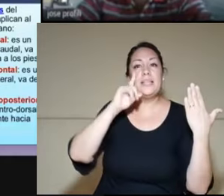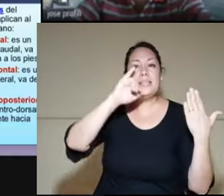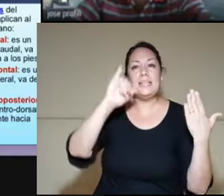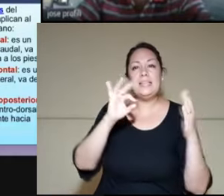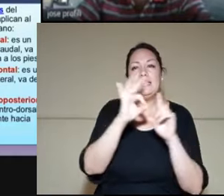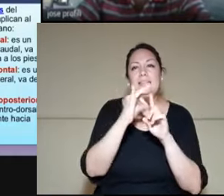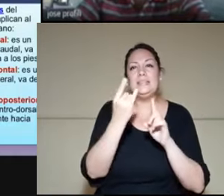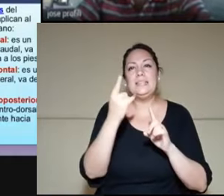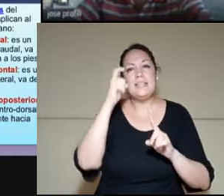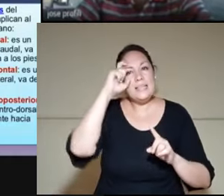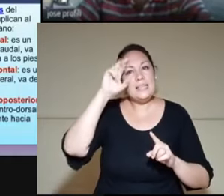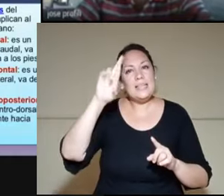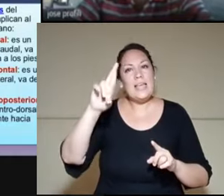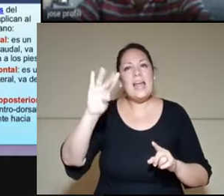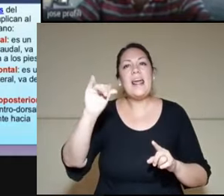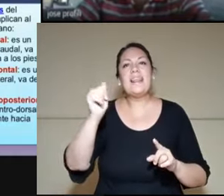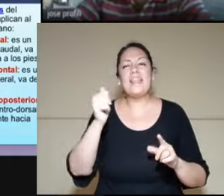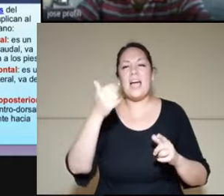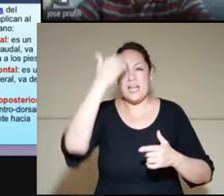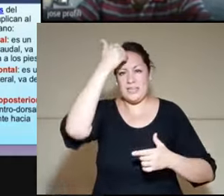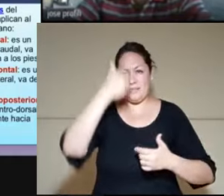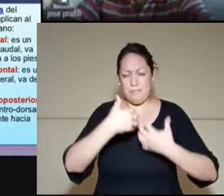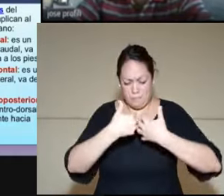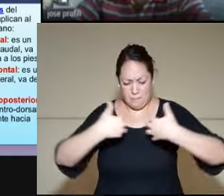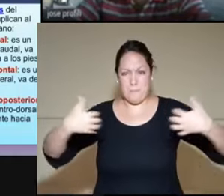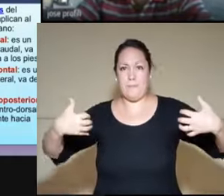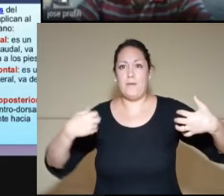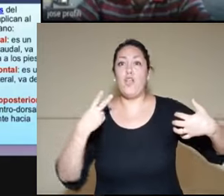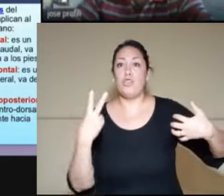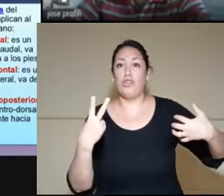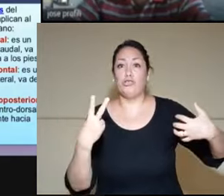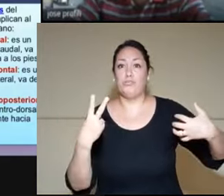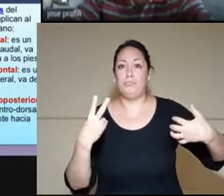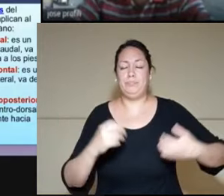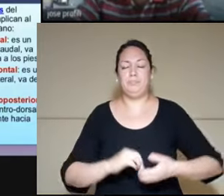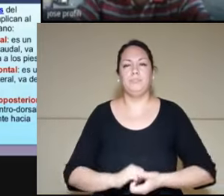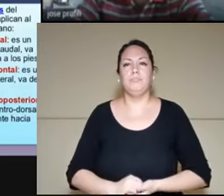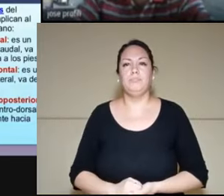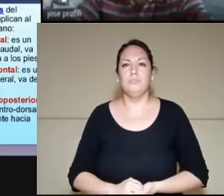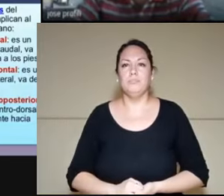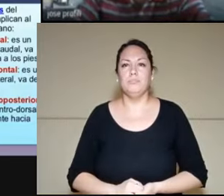o el eje cráneo-caudal me divide el cuerpo en derecho e izquierdo.